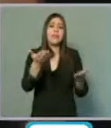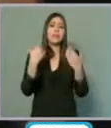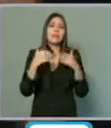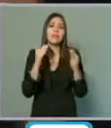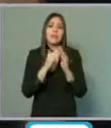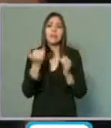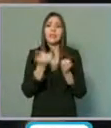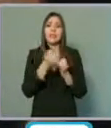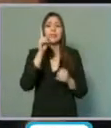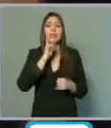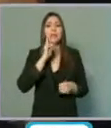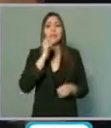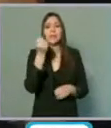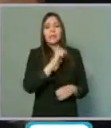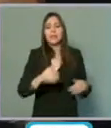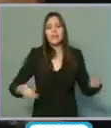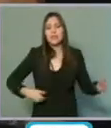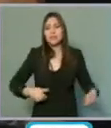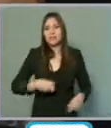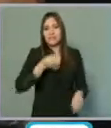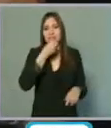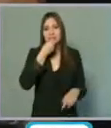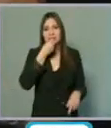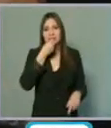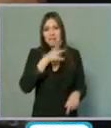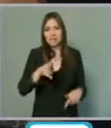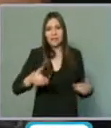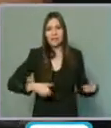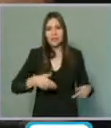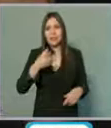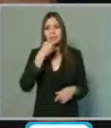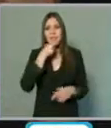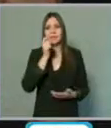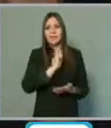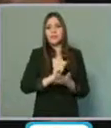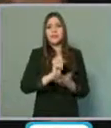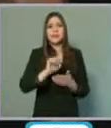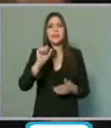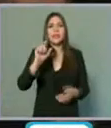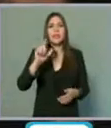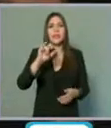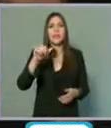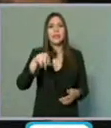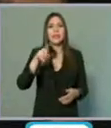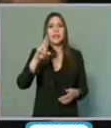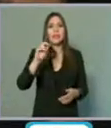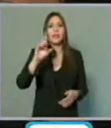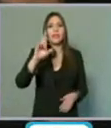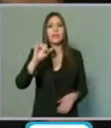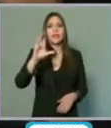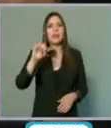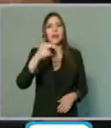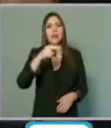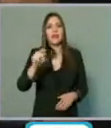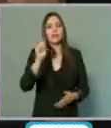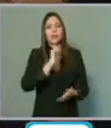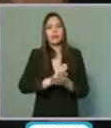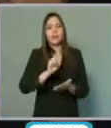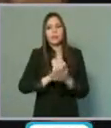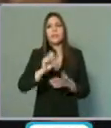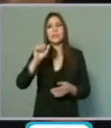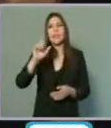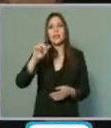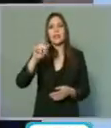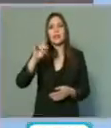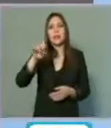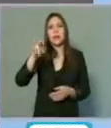niña. Realmente esta es Adoptar. una gran obra. El autor es Alejandro Ricaño, que la escribió junto con Sara Pinet. Y pues esta